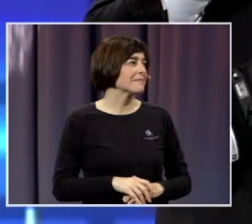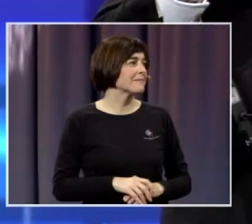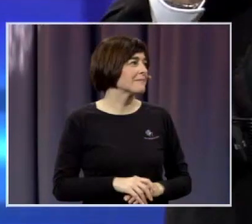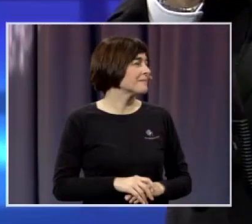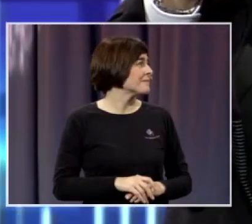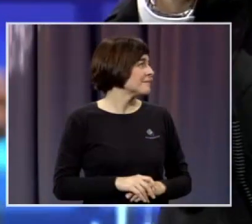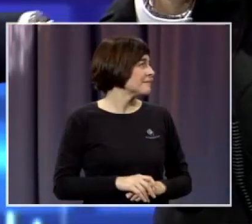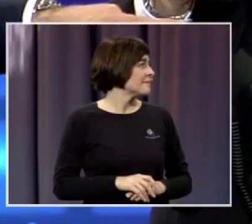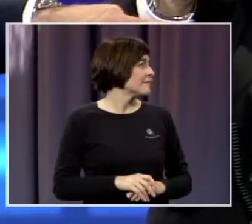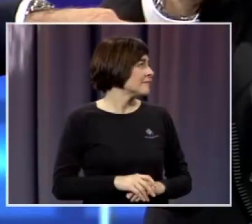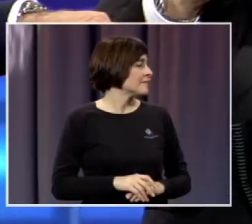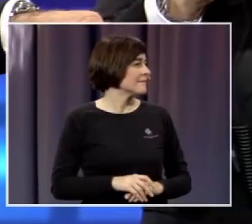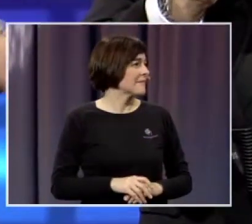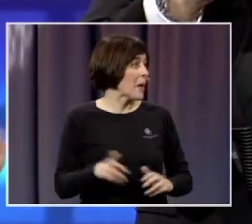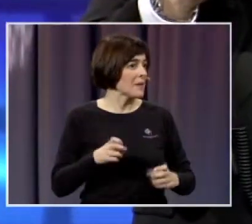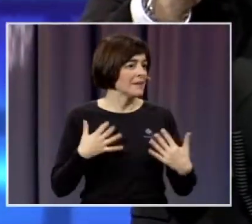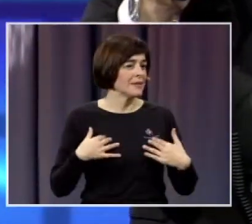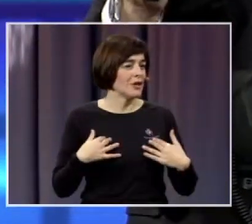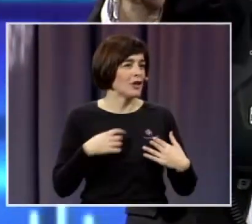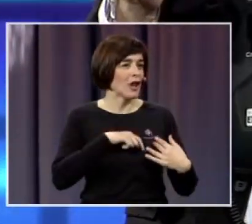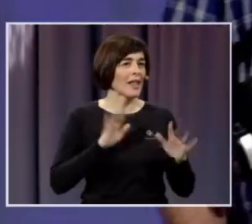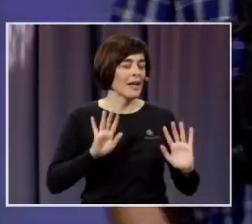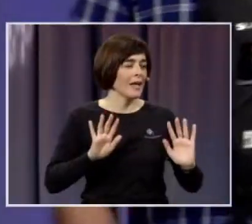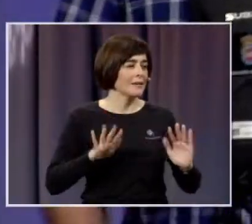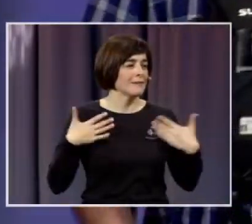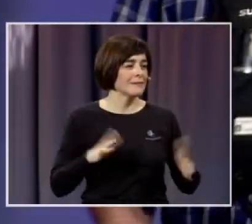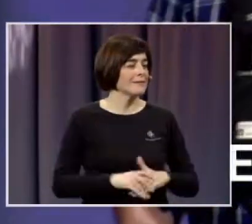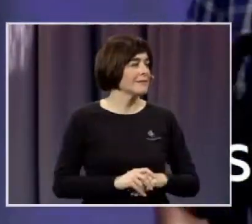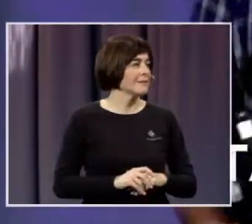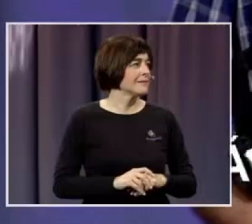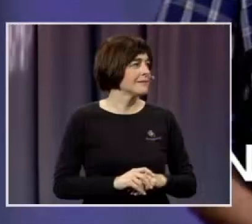que los ritmos son tres y vienen haití